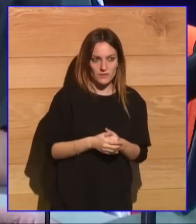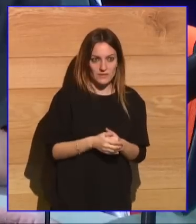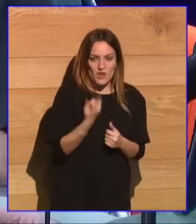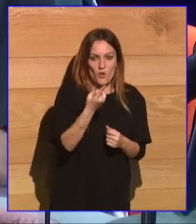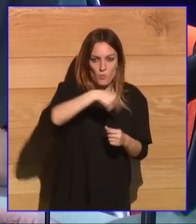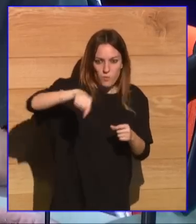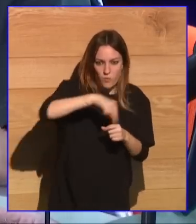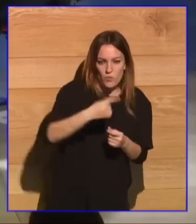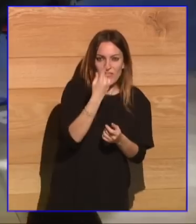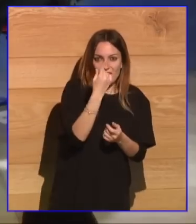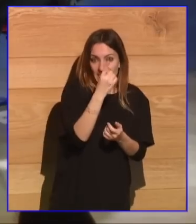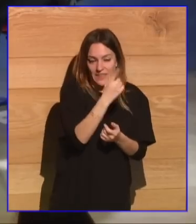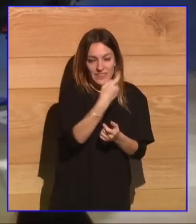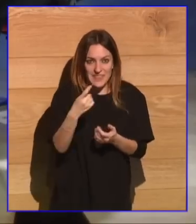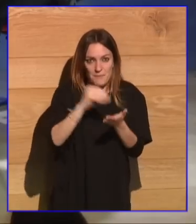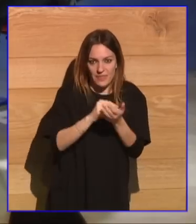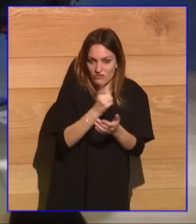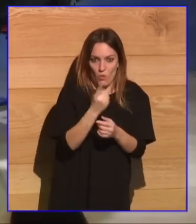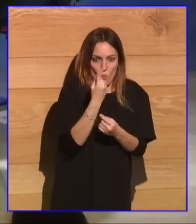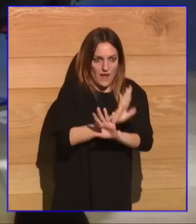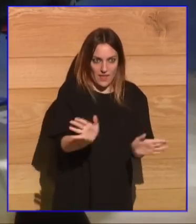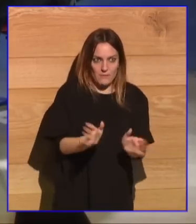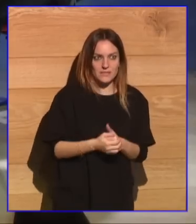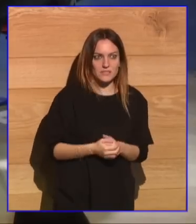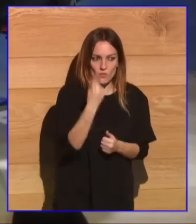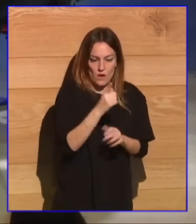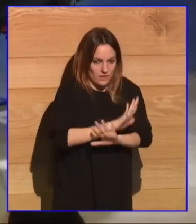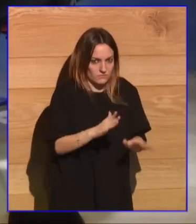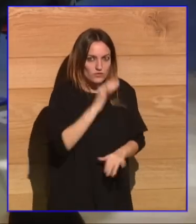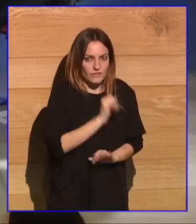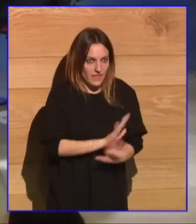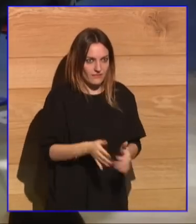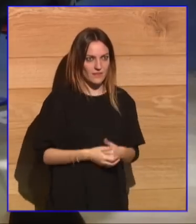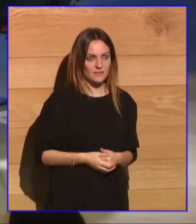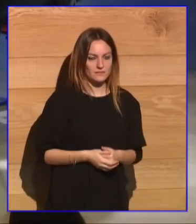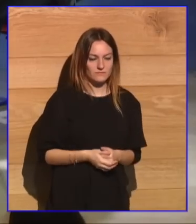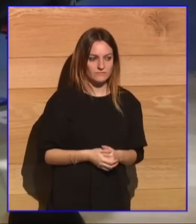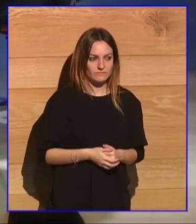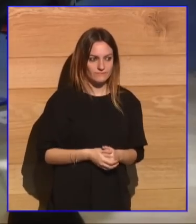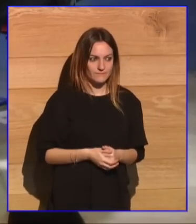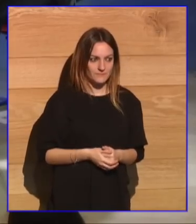Vale. Una se resuelve y hasta el que gane fuera. Gana, venga, hala. Vale, ya está. Vámonos.